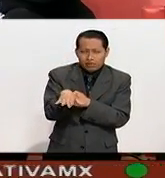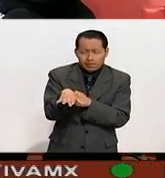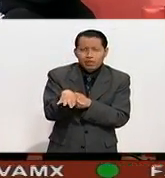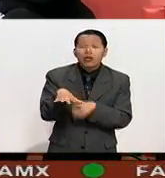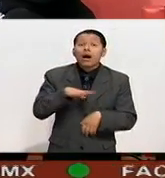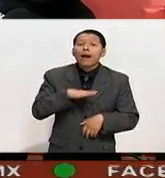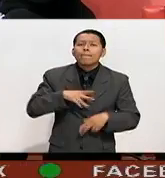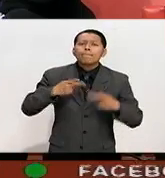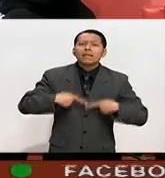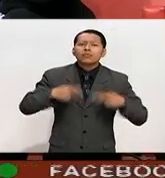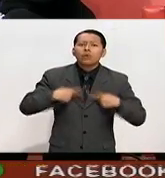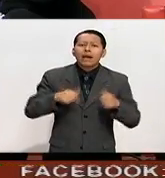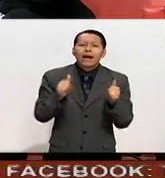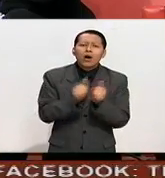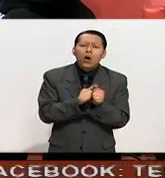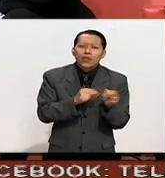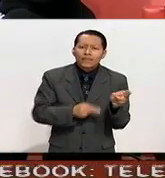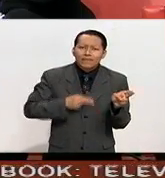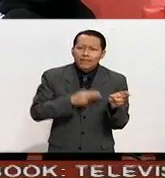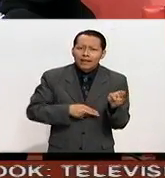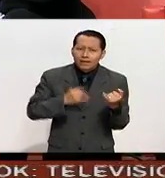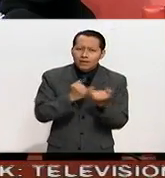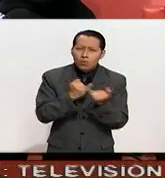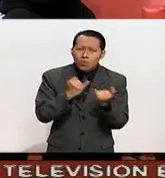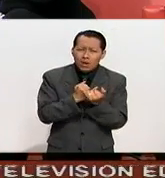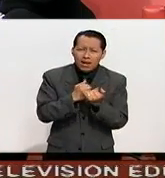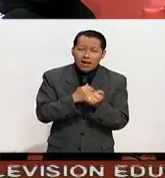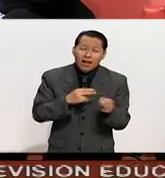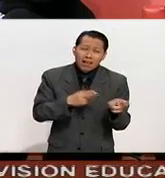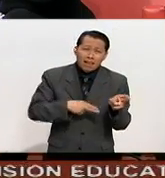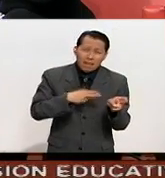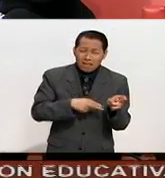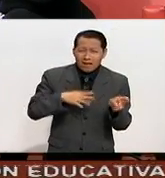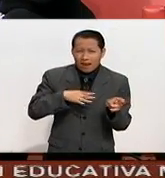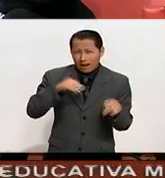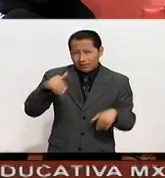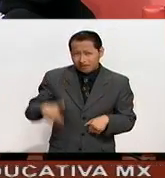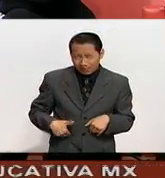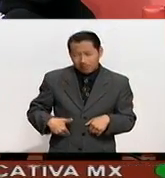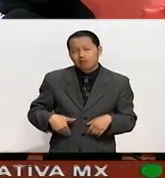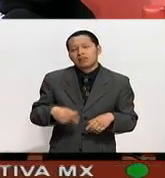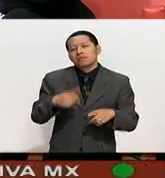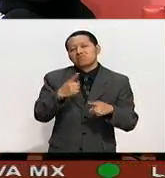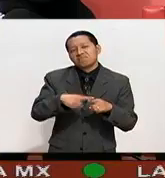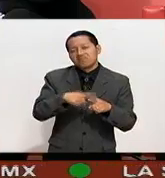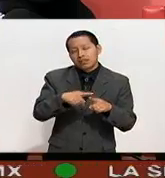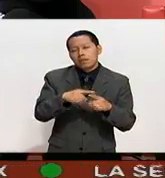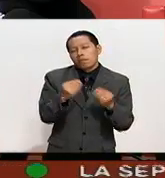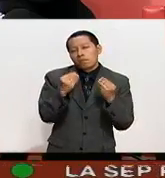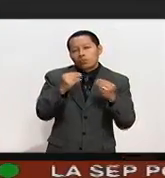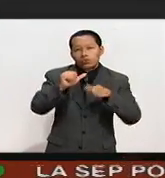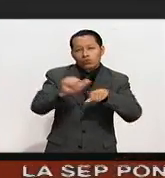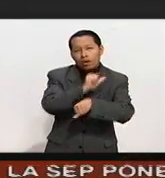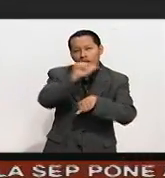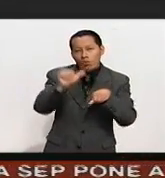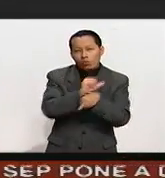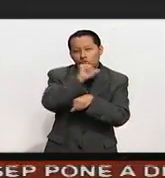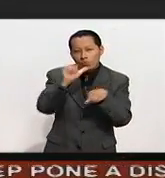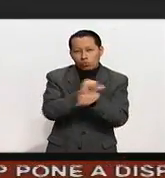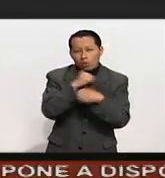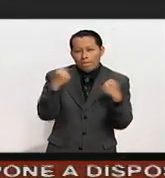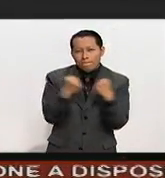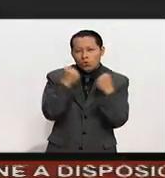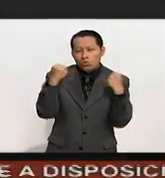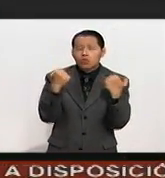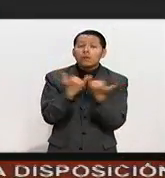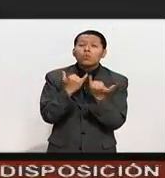tenido accidentes con un tren, las han arrollado el tren, muchas con accidentes automovilísticos. Hay personas que se